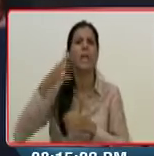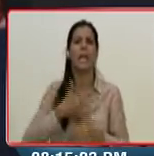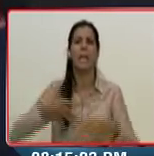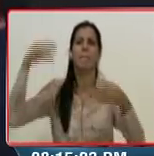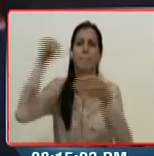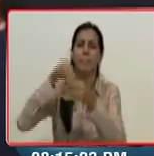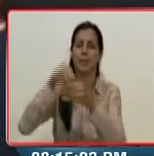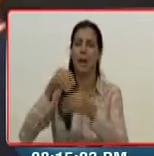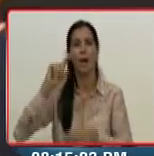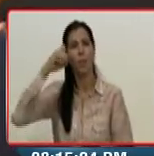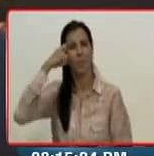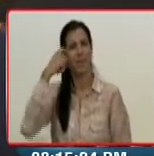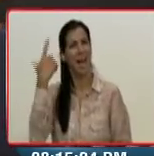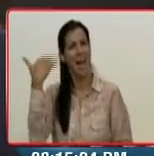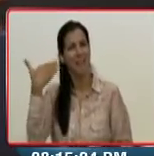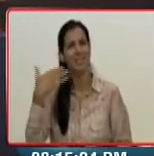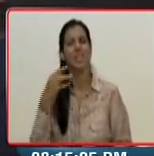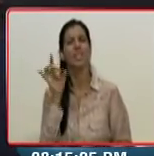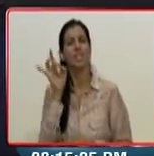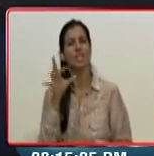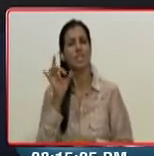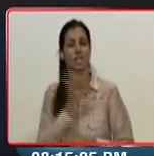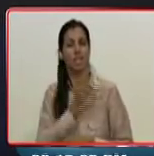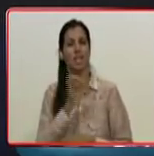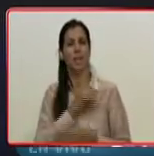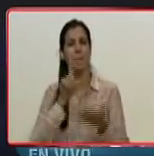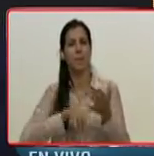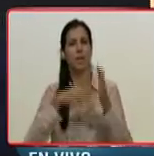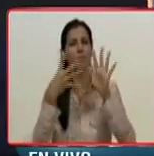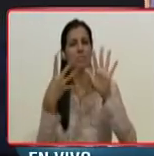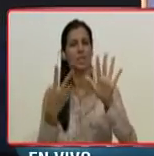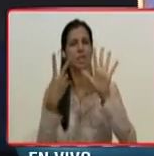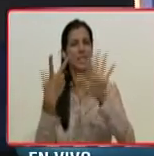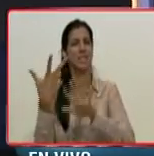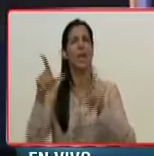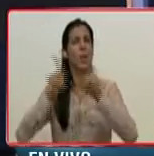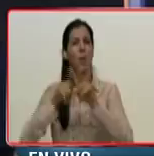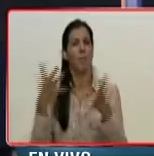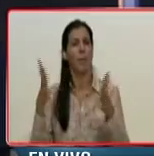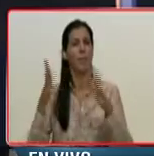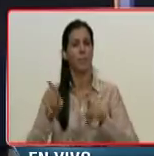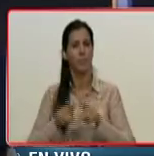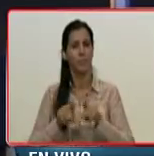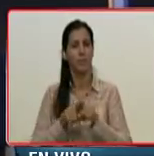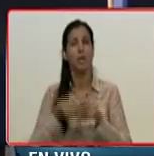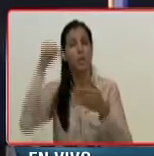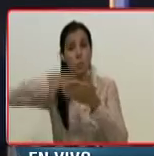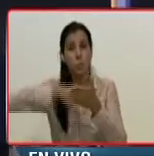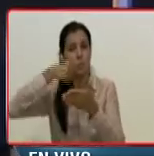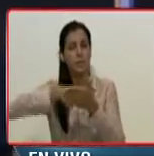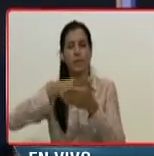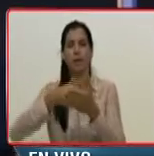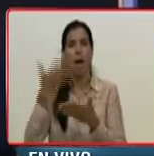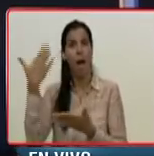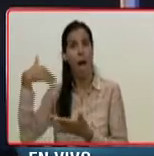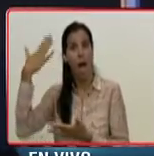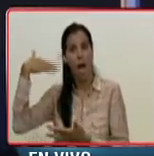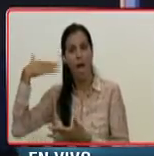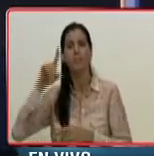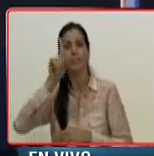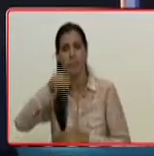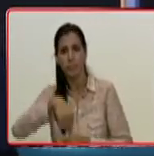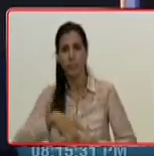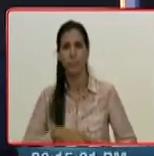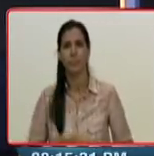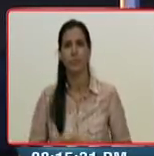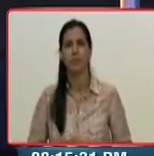recuerda mucho el Chile de 1973, y algo que nos recuerda mucho lo que fueron las luchas que en su momento tuvo que librar